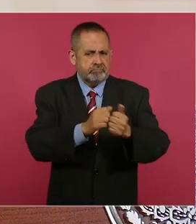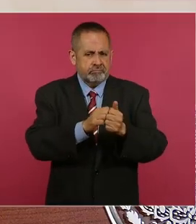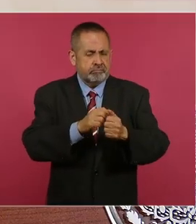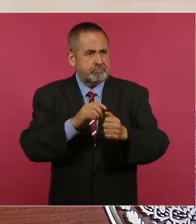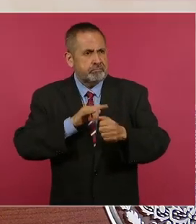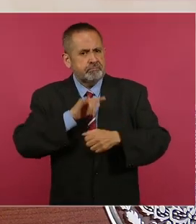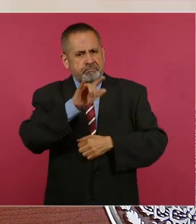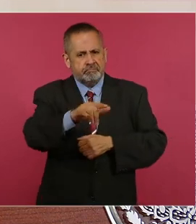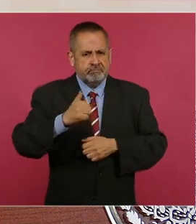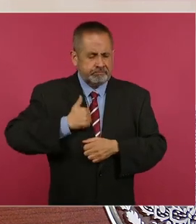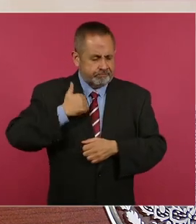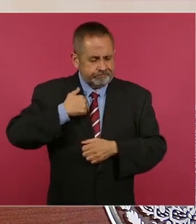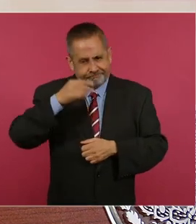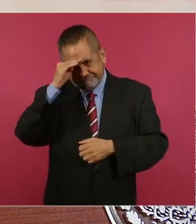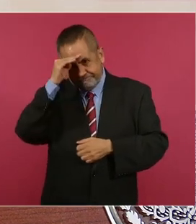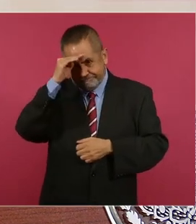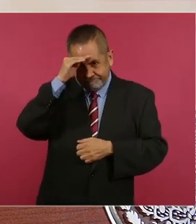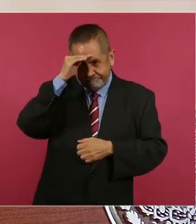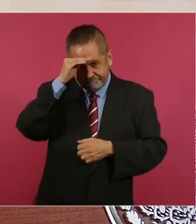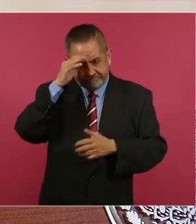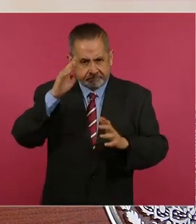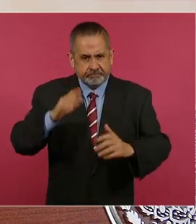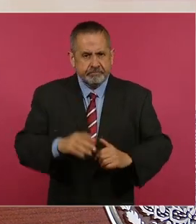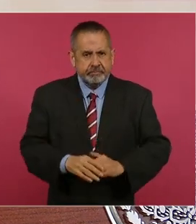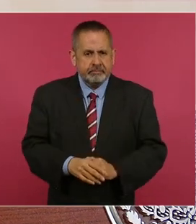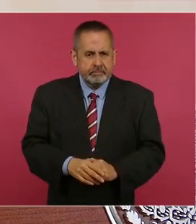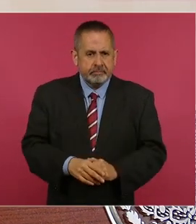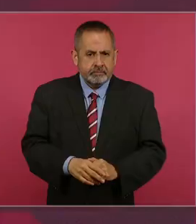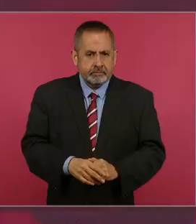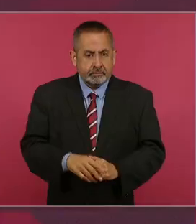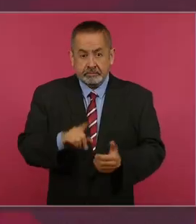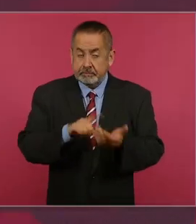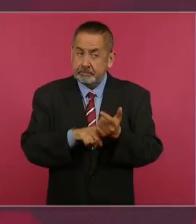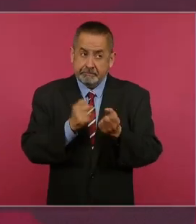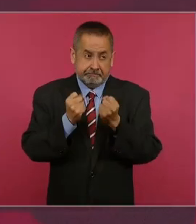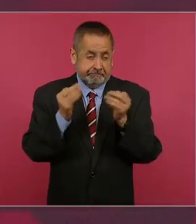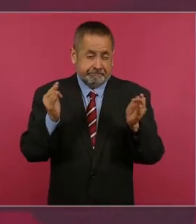Lo estoy pensando porque hay frío